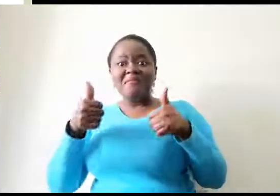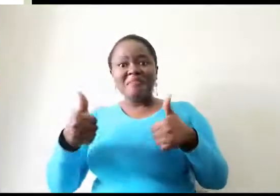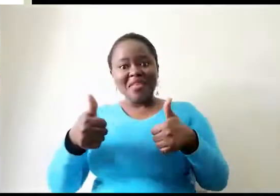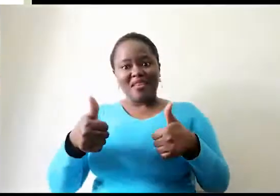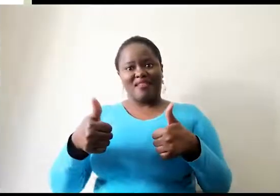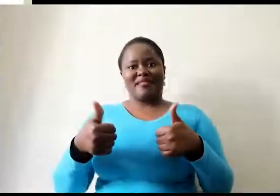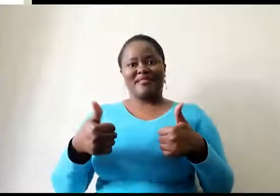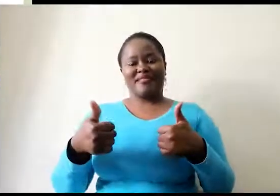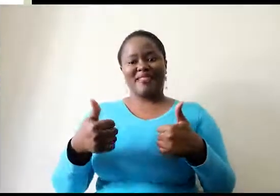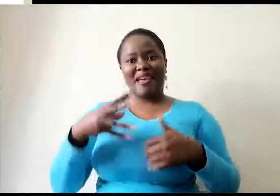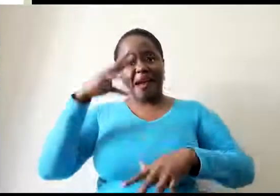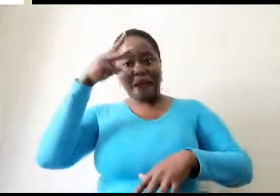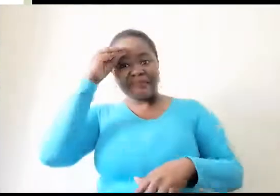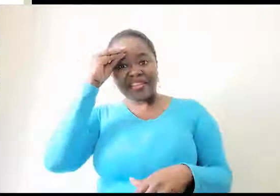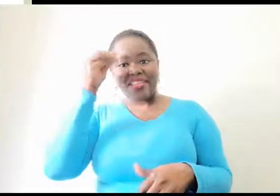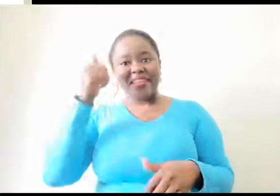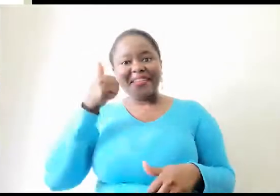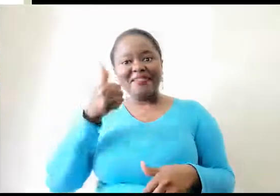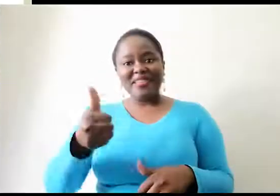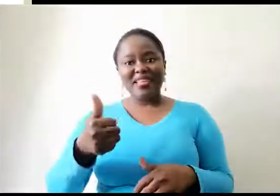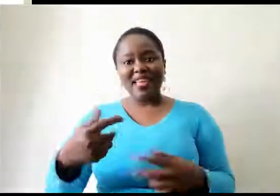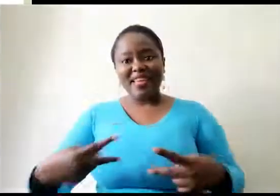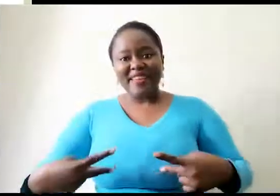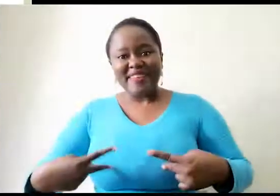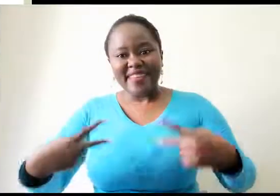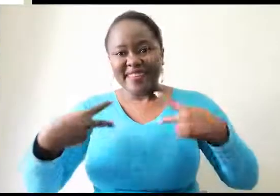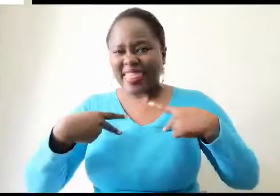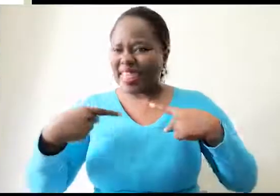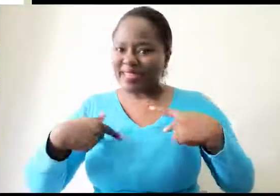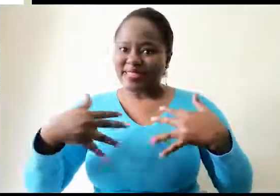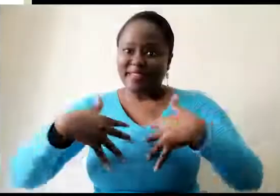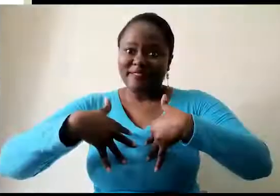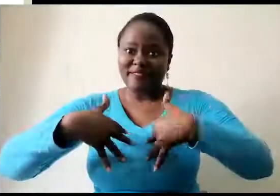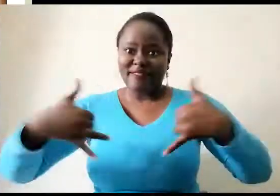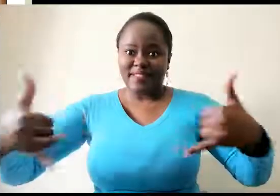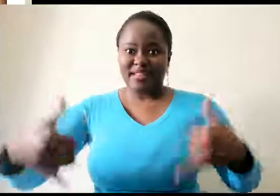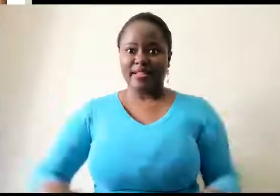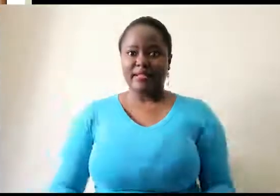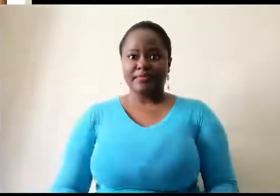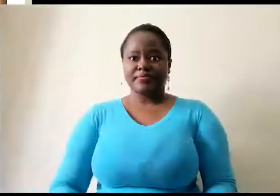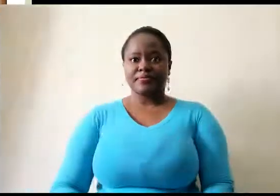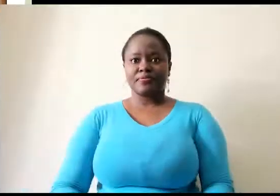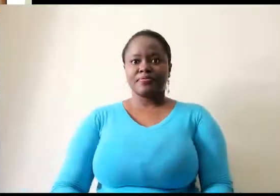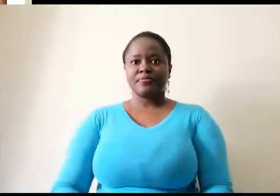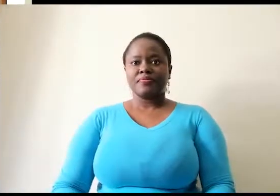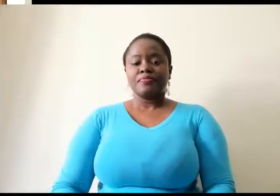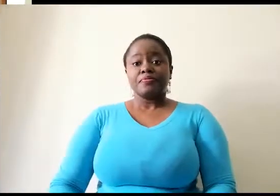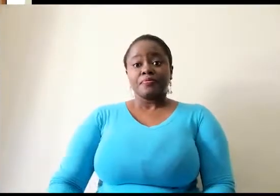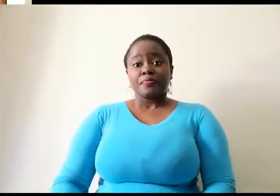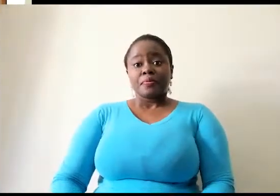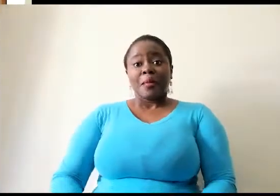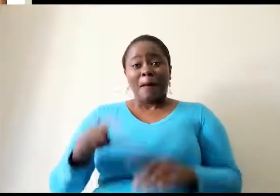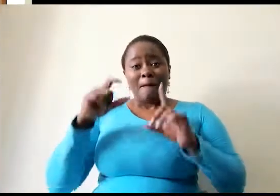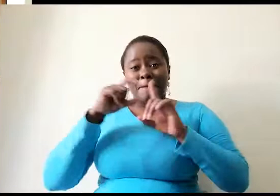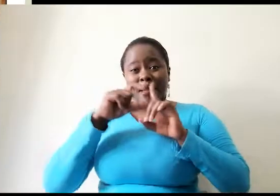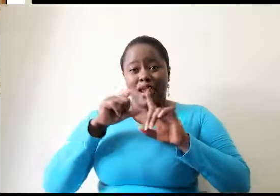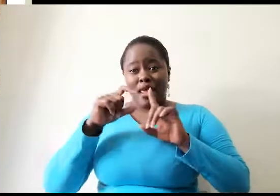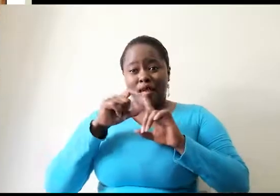realización de una vida buena y sobre todo de una vida feliz. Con respecto al